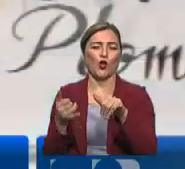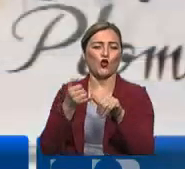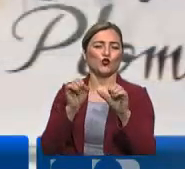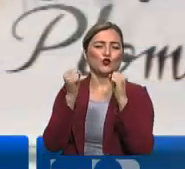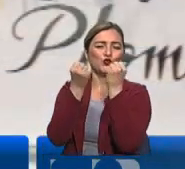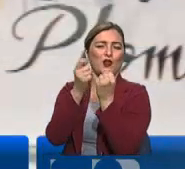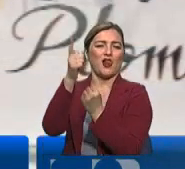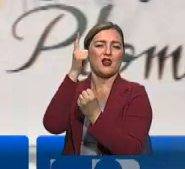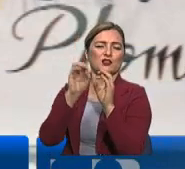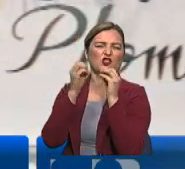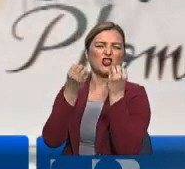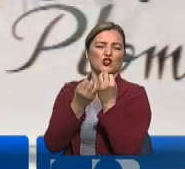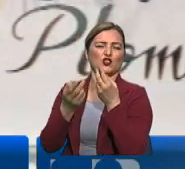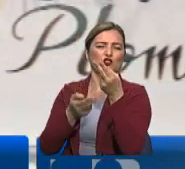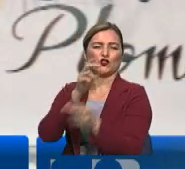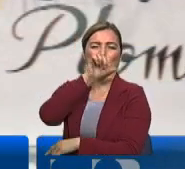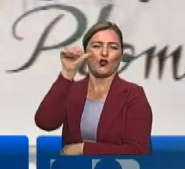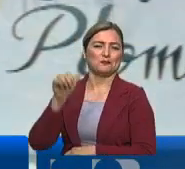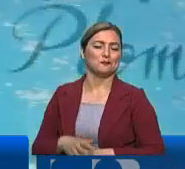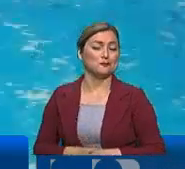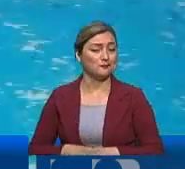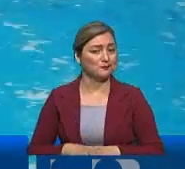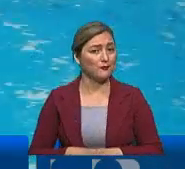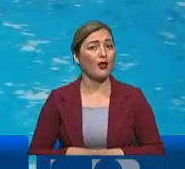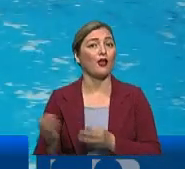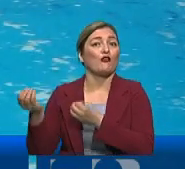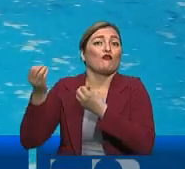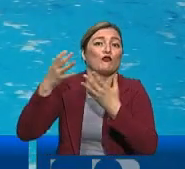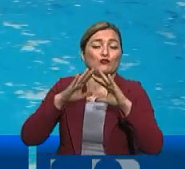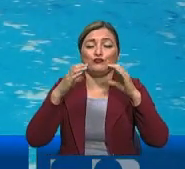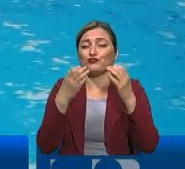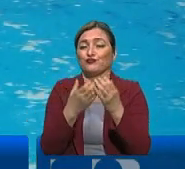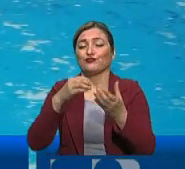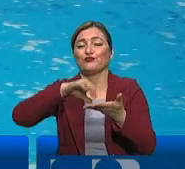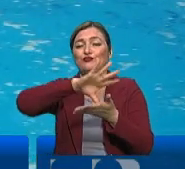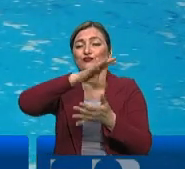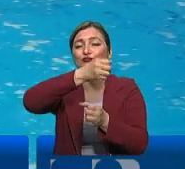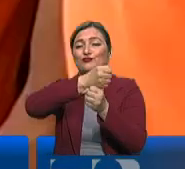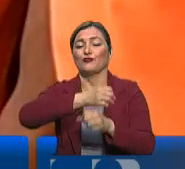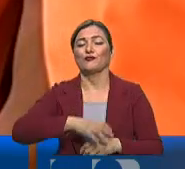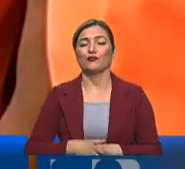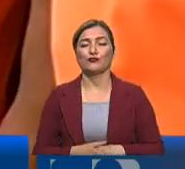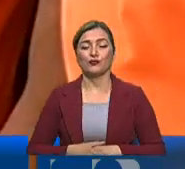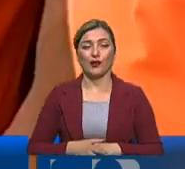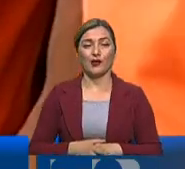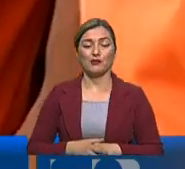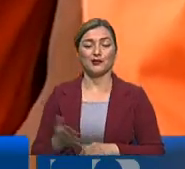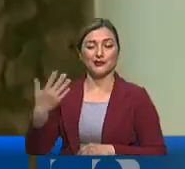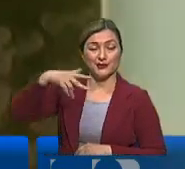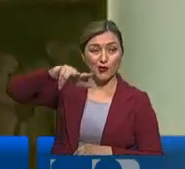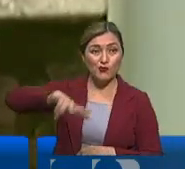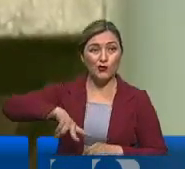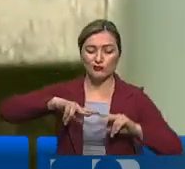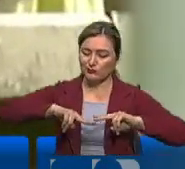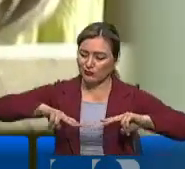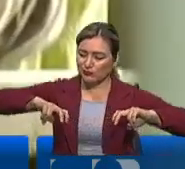los líderes de organizaciones delictivas. Según un reciente informe de la Comisión de Soberanía y Seguridad de la Asamblea, que por 3 meses ha